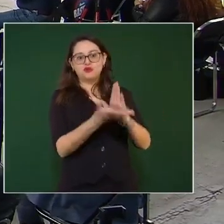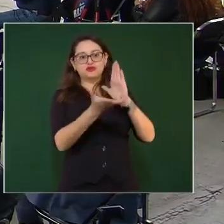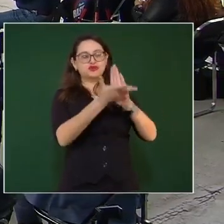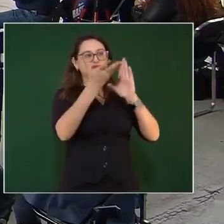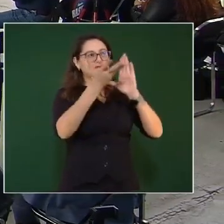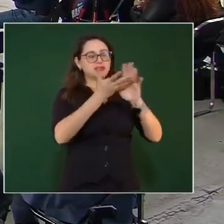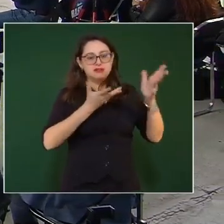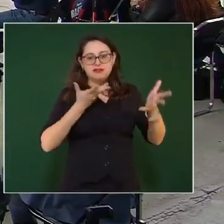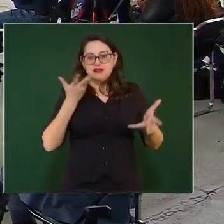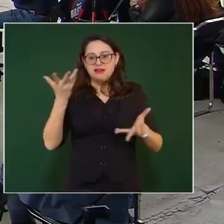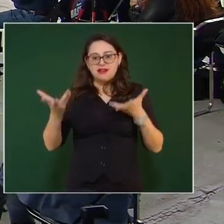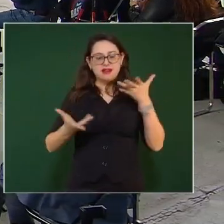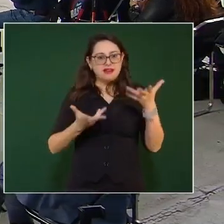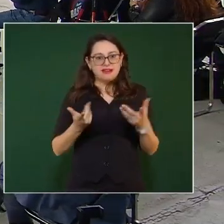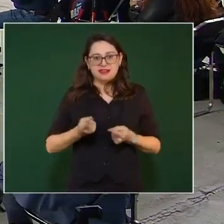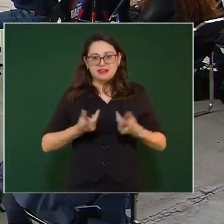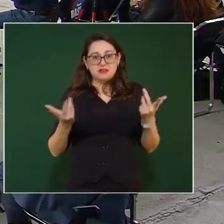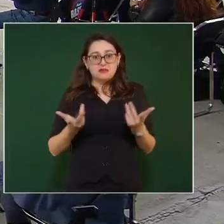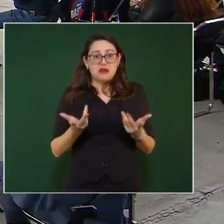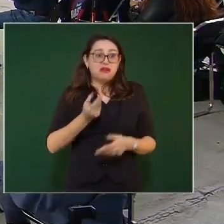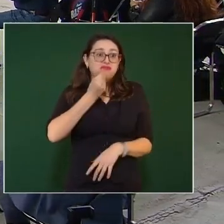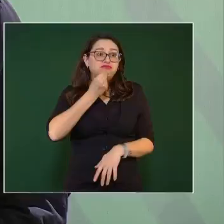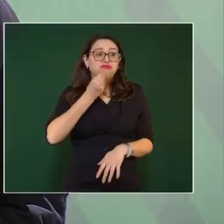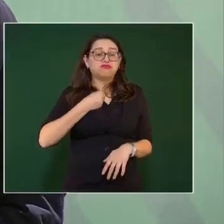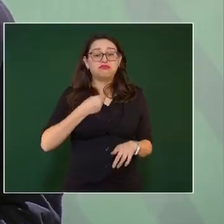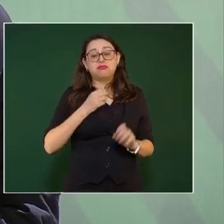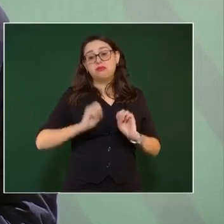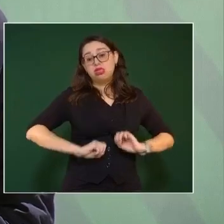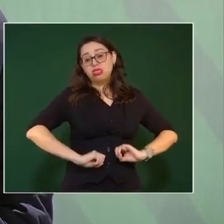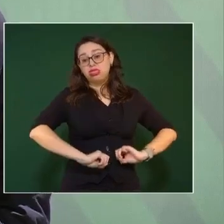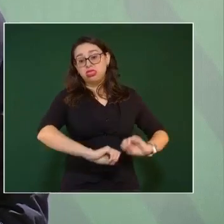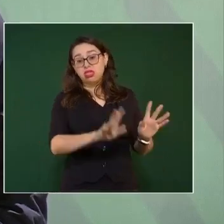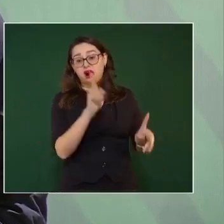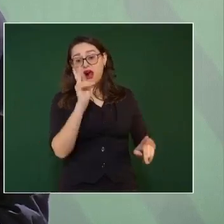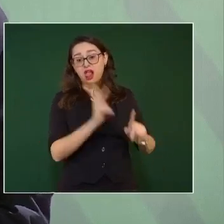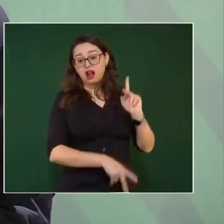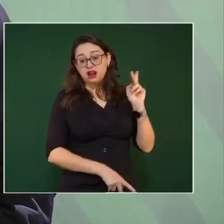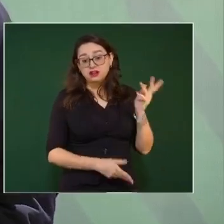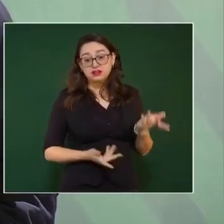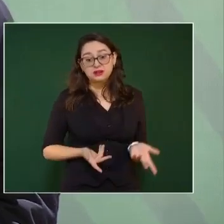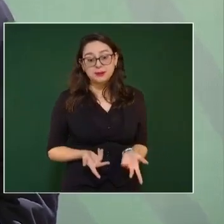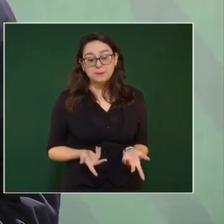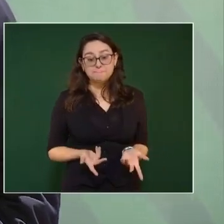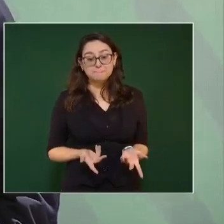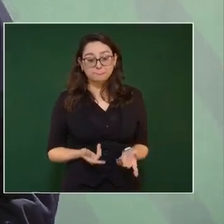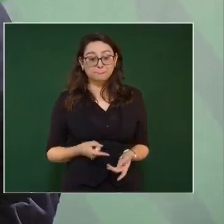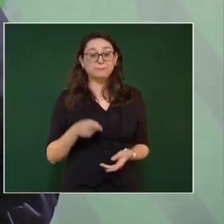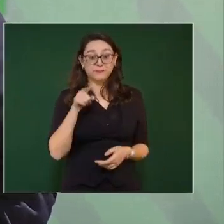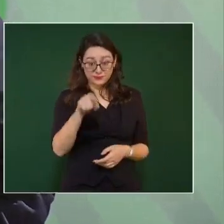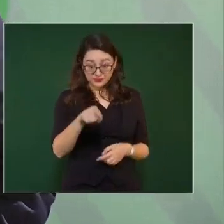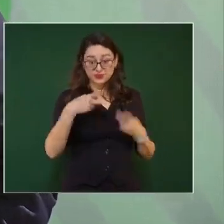No era tirar, porque planteaban así, hay que